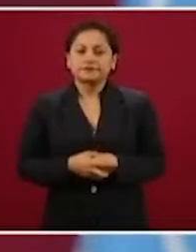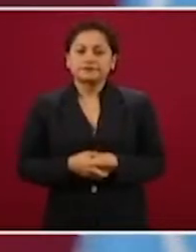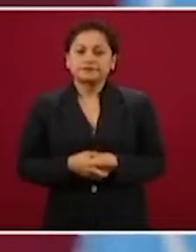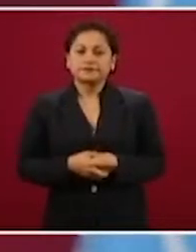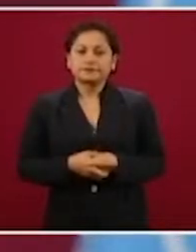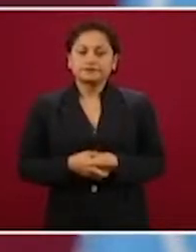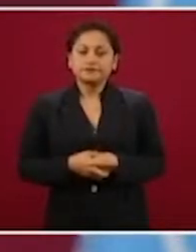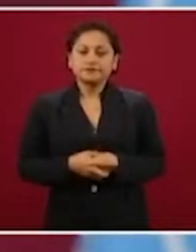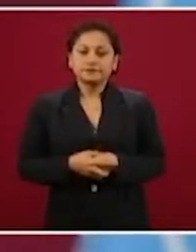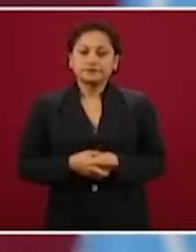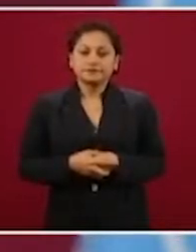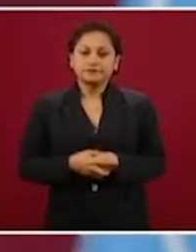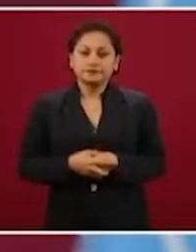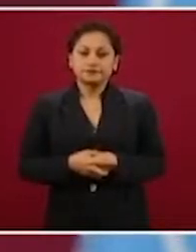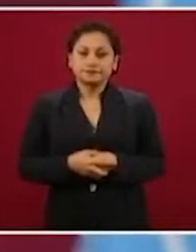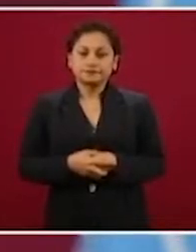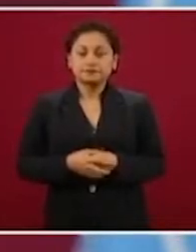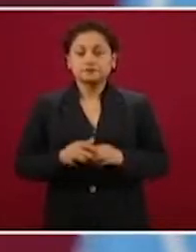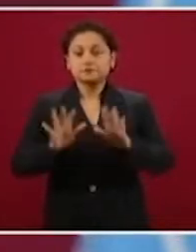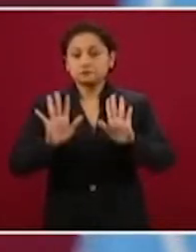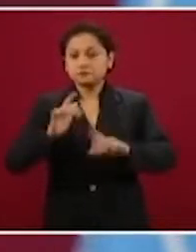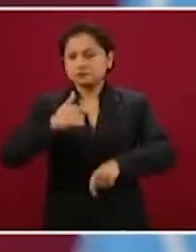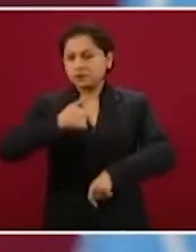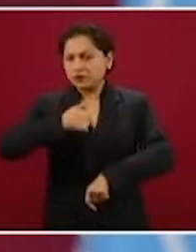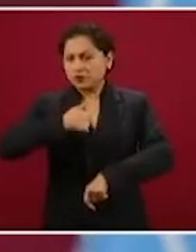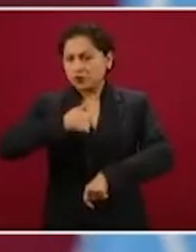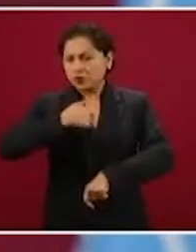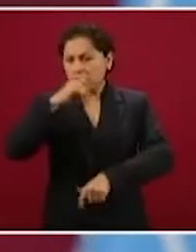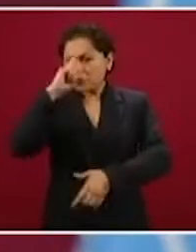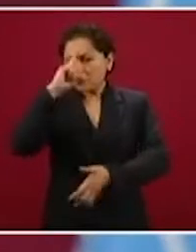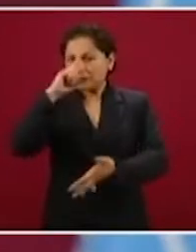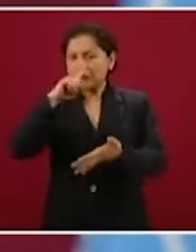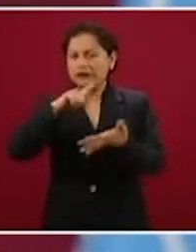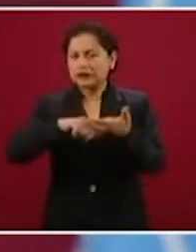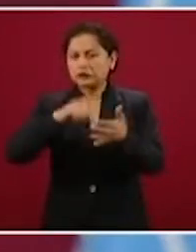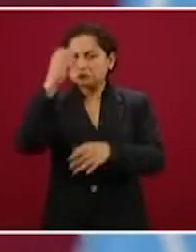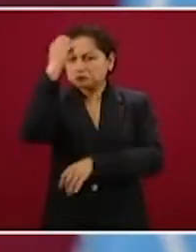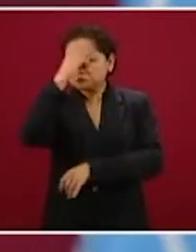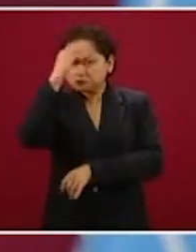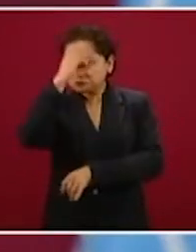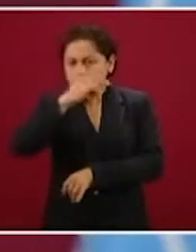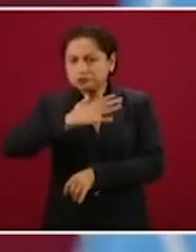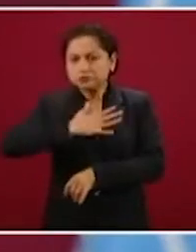Creo que los pueblos originarios, que son